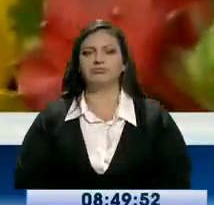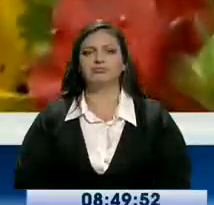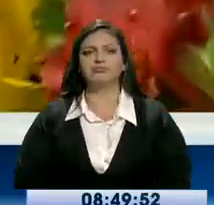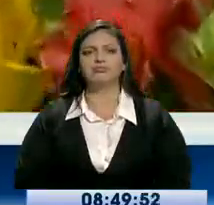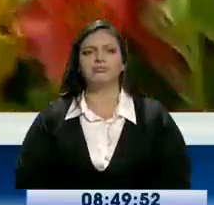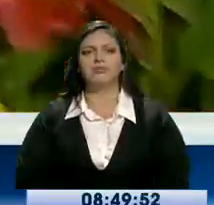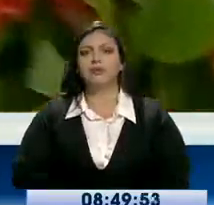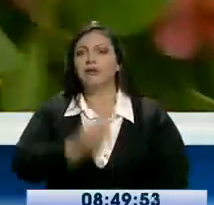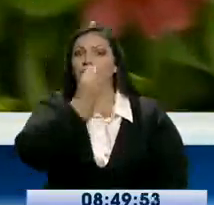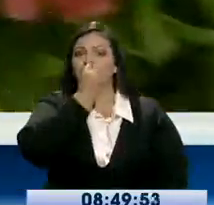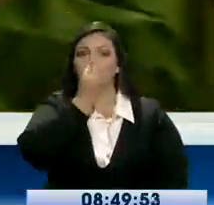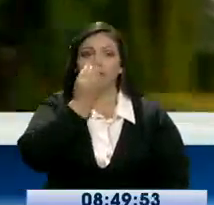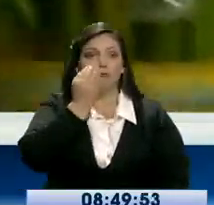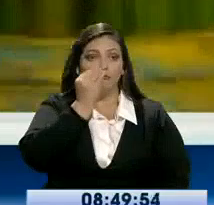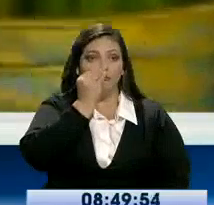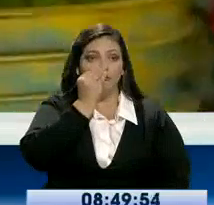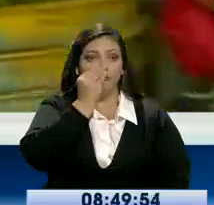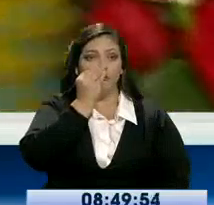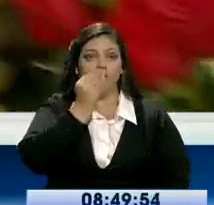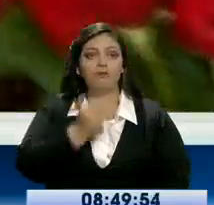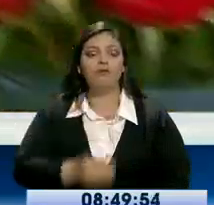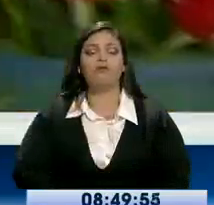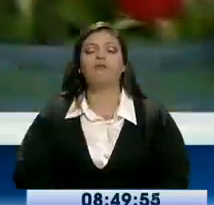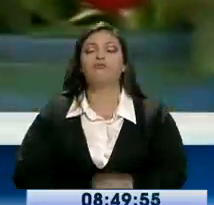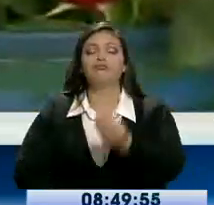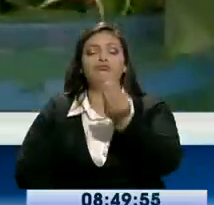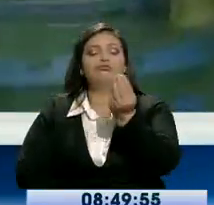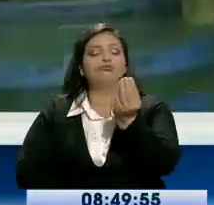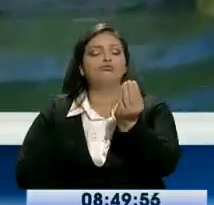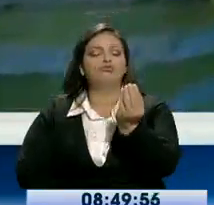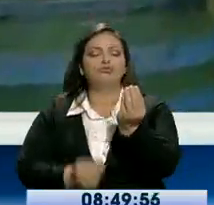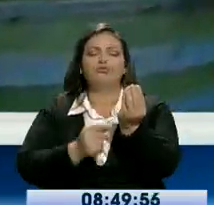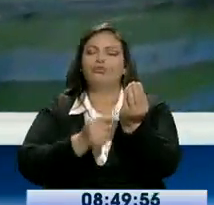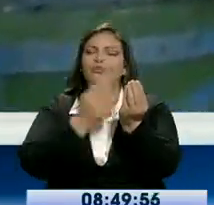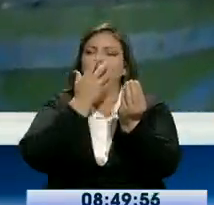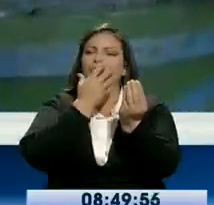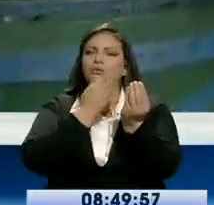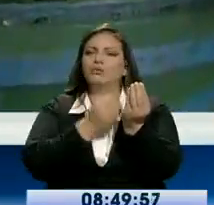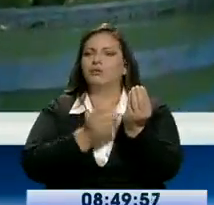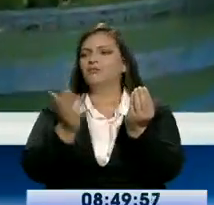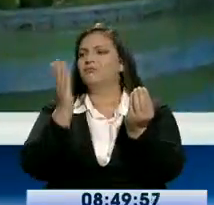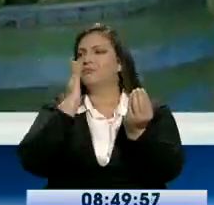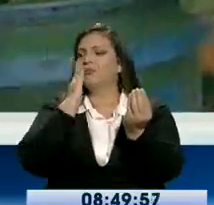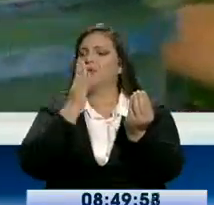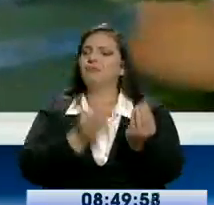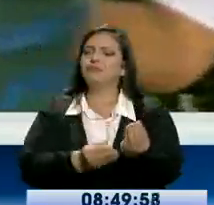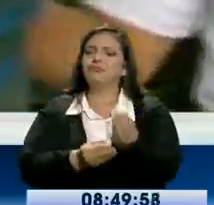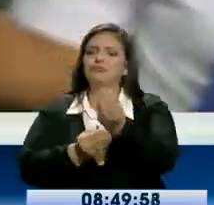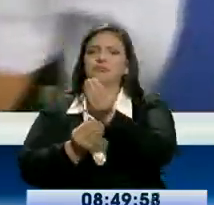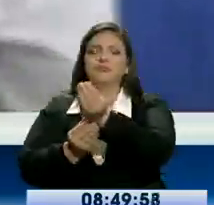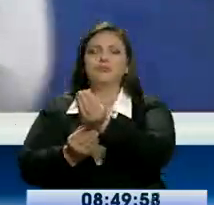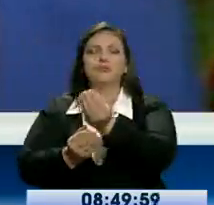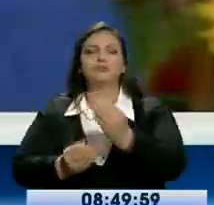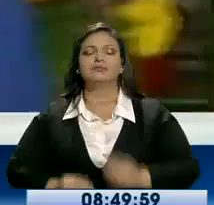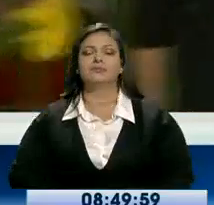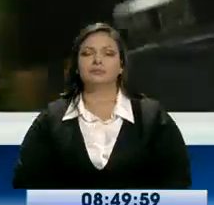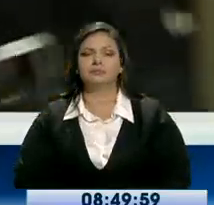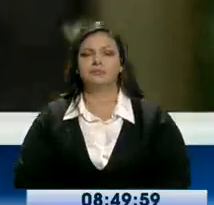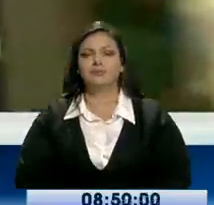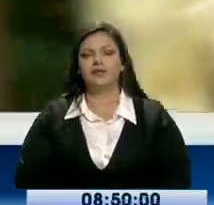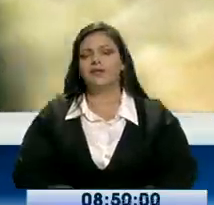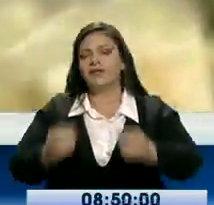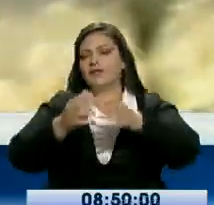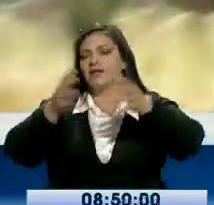fuego, a prueba de todo. Cuéntenos el precio y modelos de los ramos. Bueno, en modelos, en cuestión de modelos, hay de todo. Hay peluches, hay arreglos